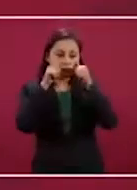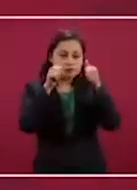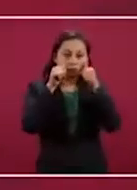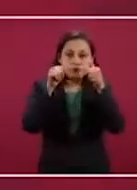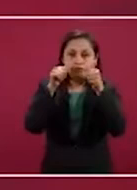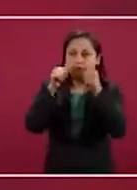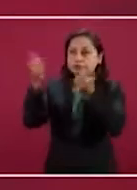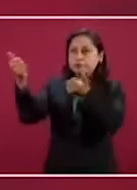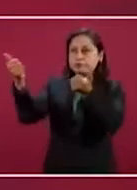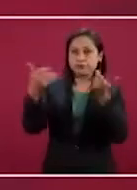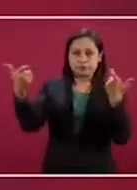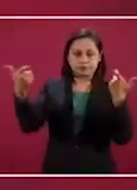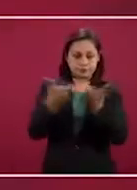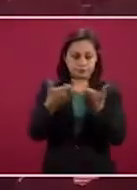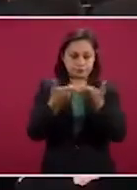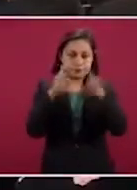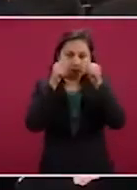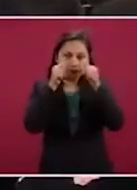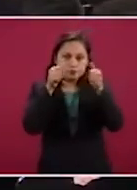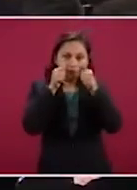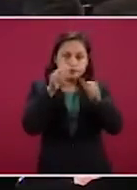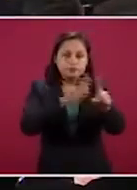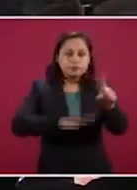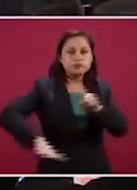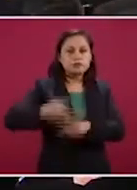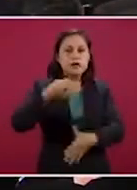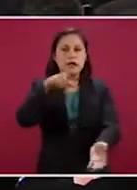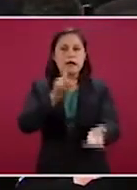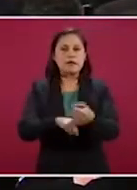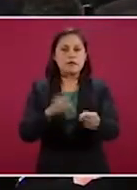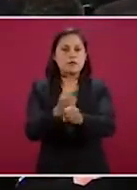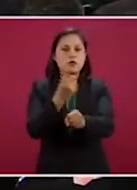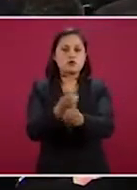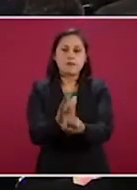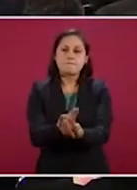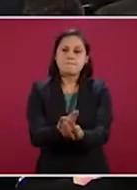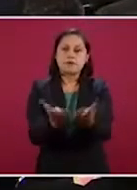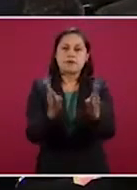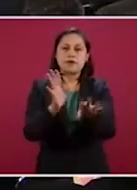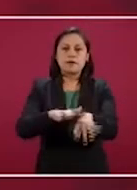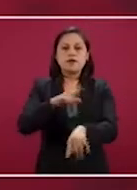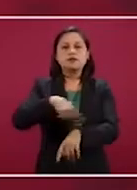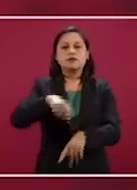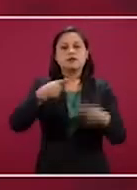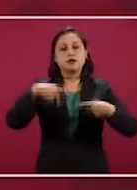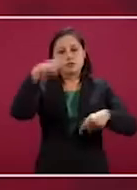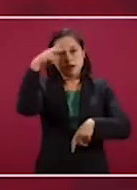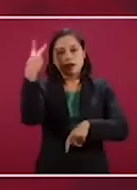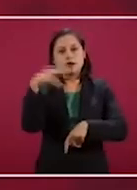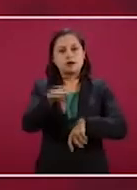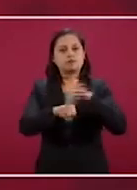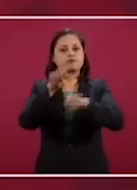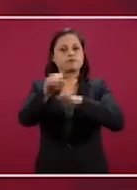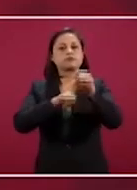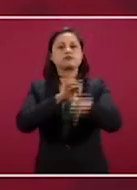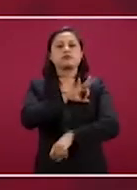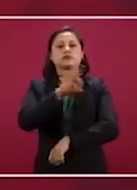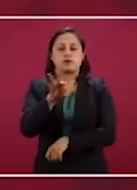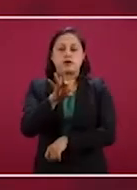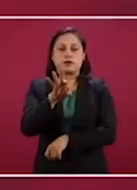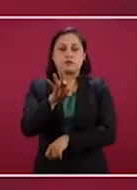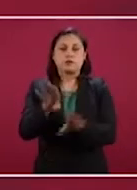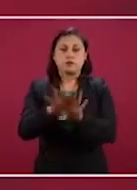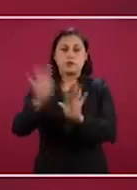haya, más oportunidades se generarán para todos los mexicanos. La inversión debe enfocarse sobre